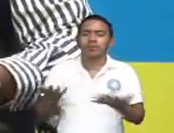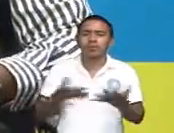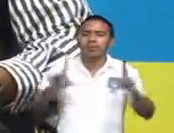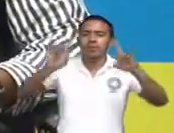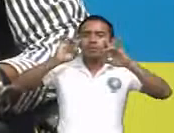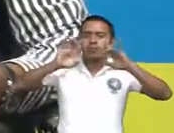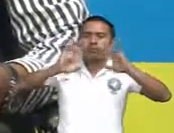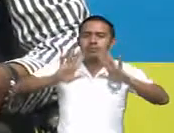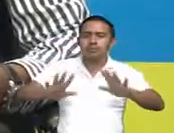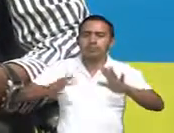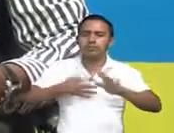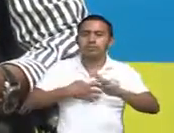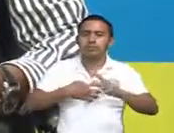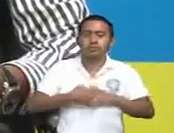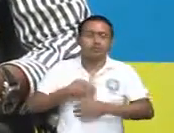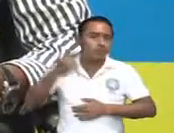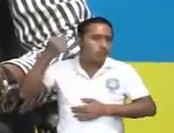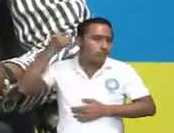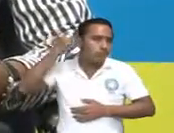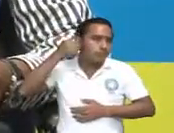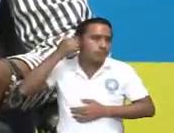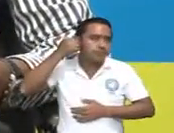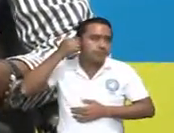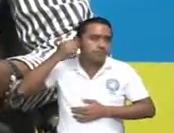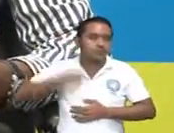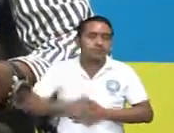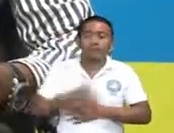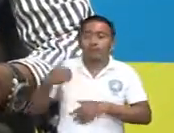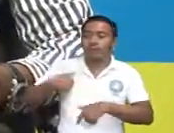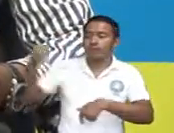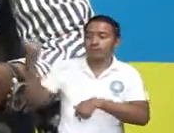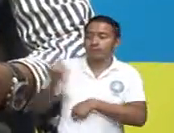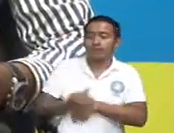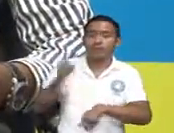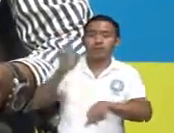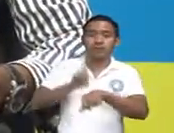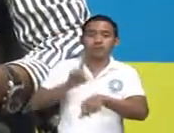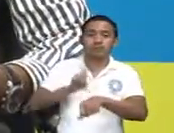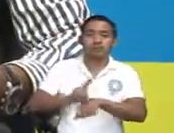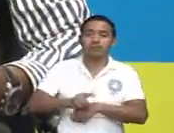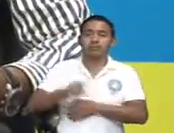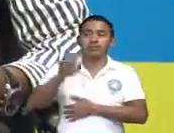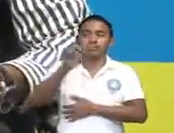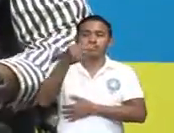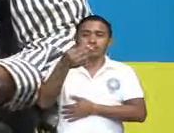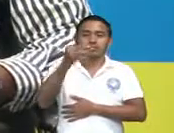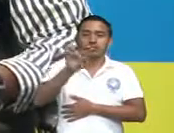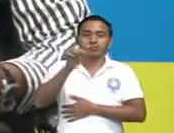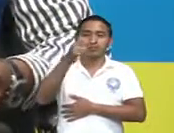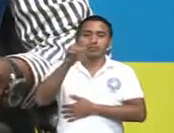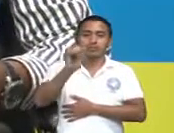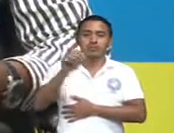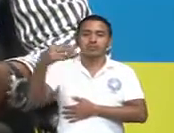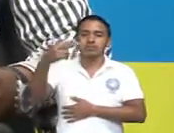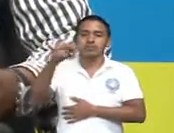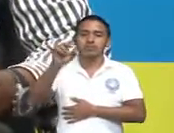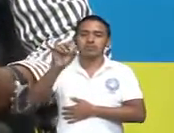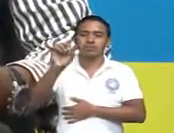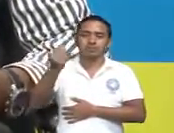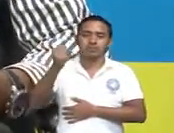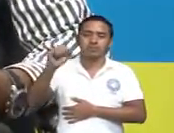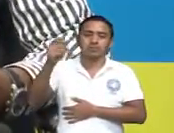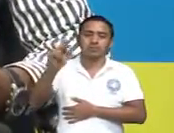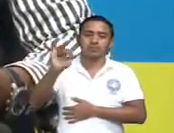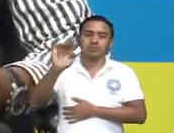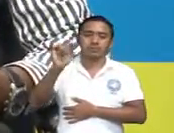de nuestros sistemas auditivos para ello hemos invitado al doctor hugo jones kim quien es el otorrino del hospital de